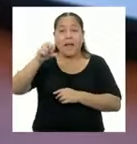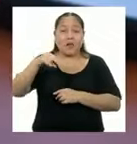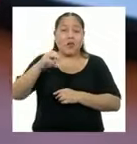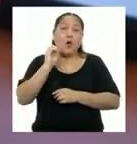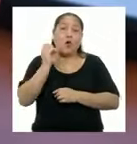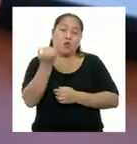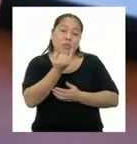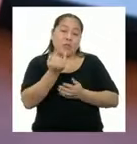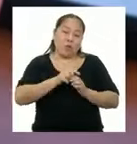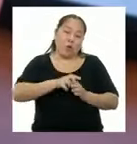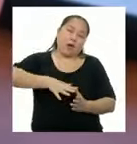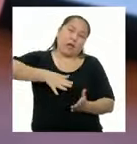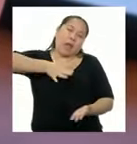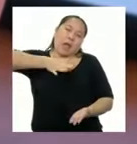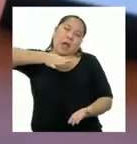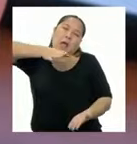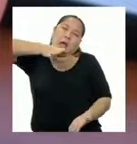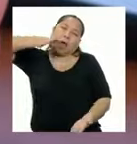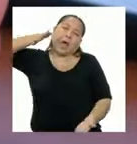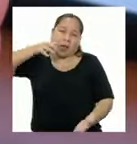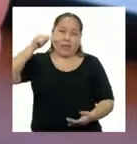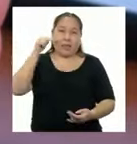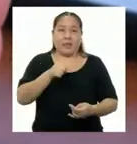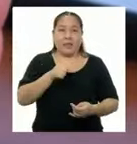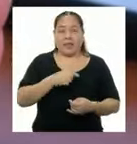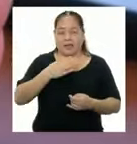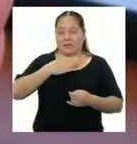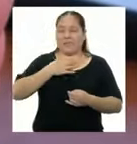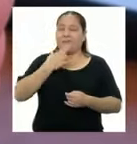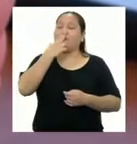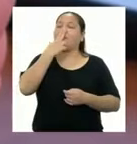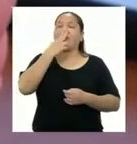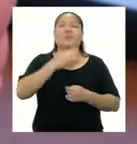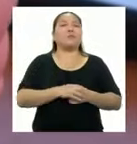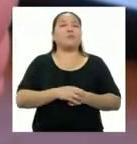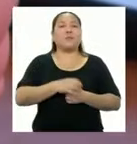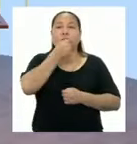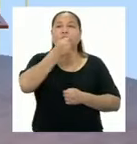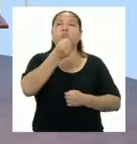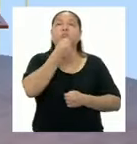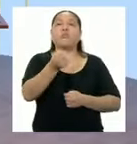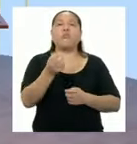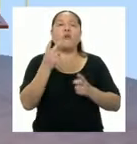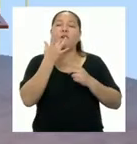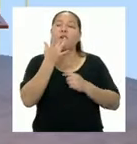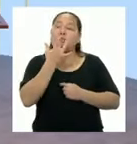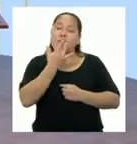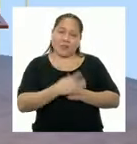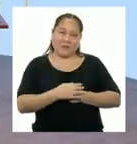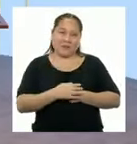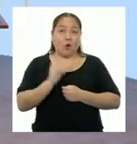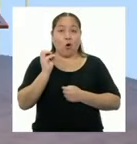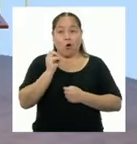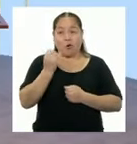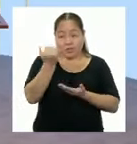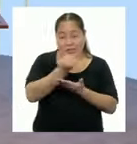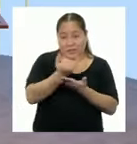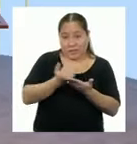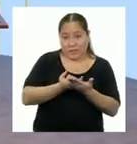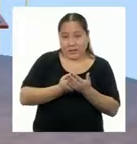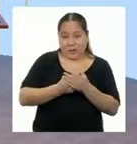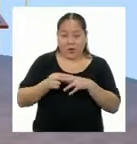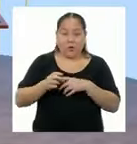grande, muy grande, de Tocino, tu conductor favorito. o haciendo el diseño de un